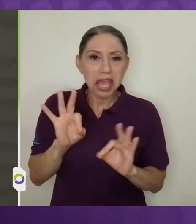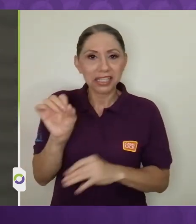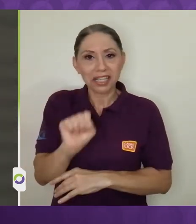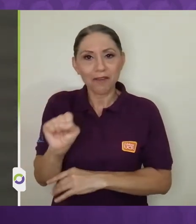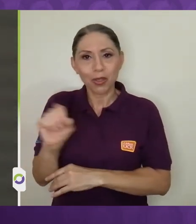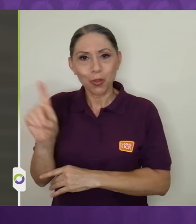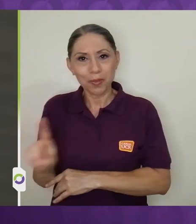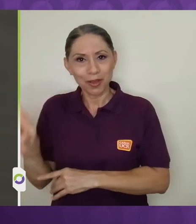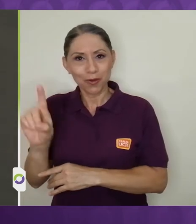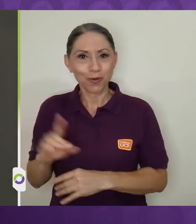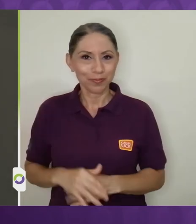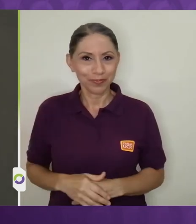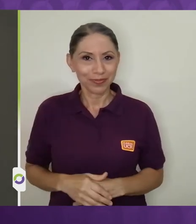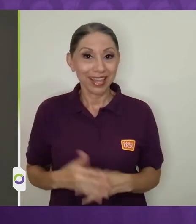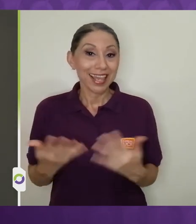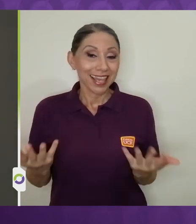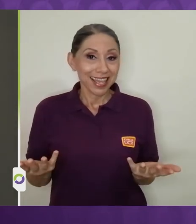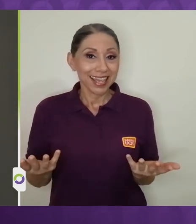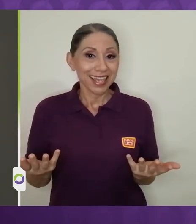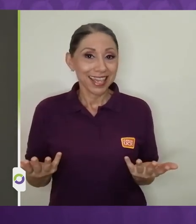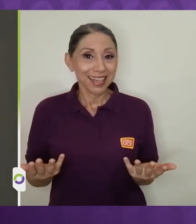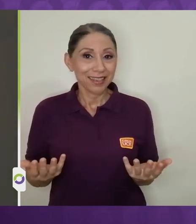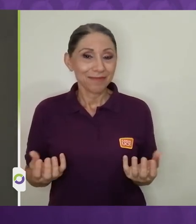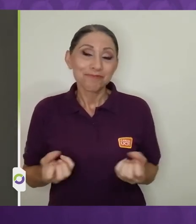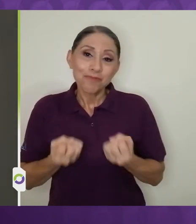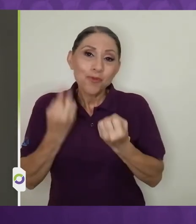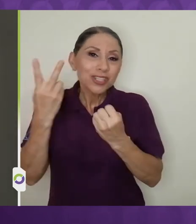domingo. Y muchas veces